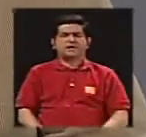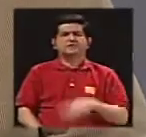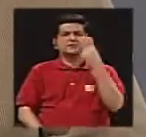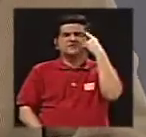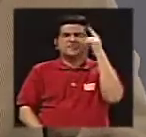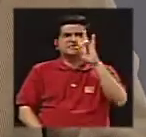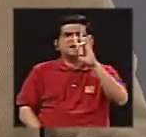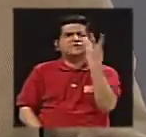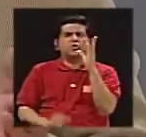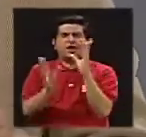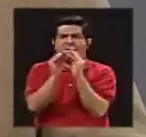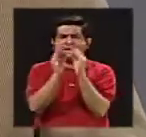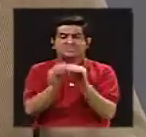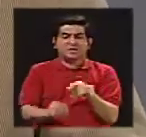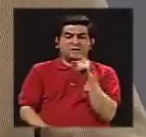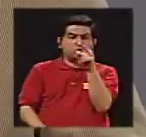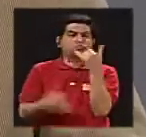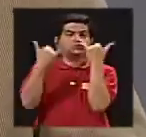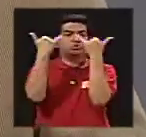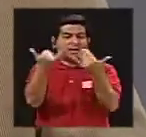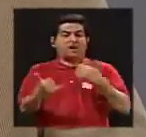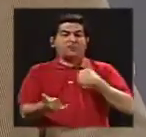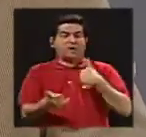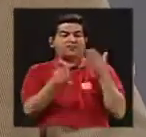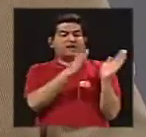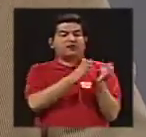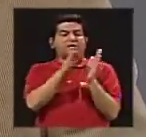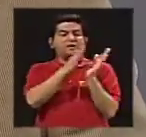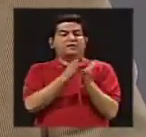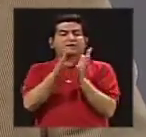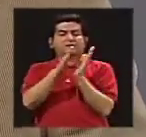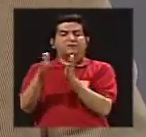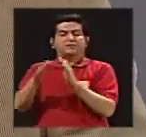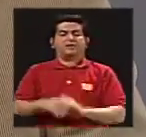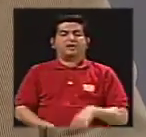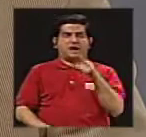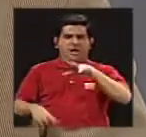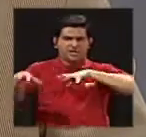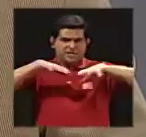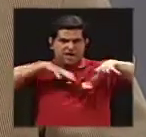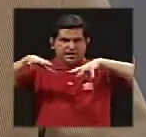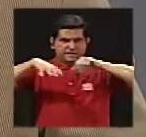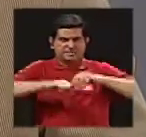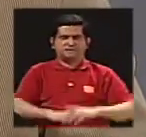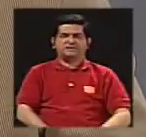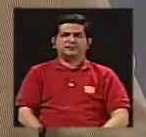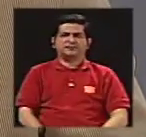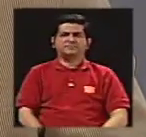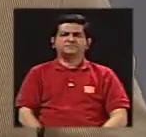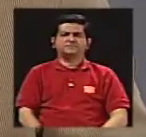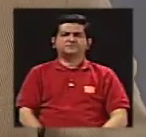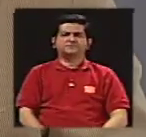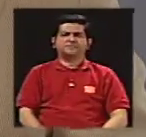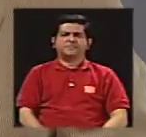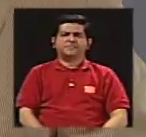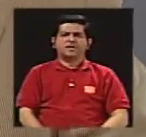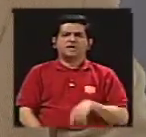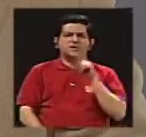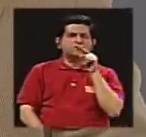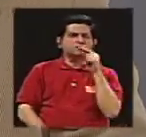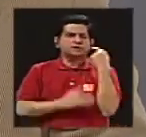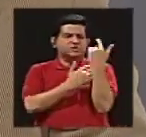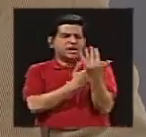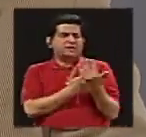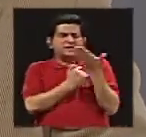séptimo congreso y que a usted que le toca ahora la organización de esta de esta actividad eh Cuáles serían sus